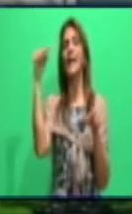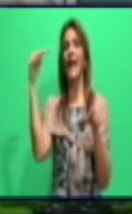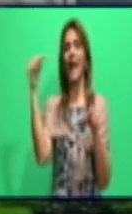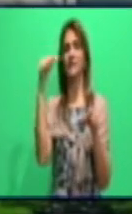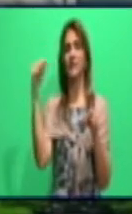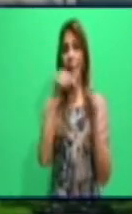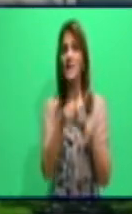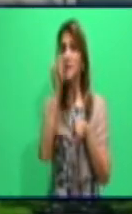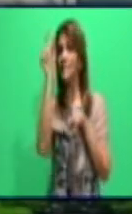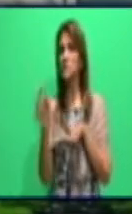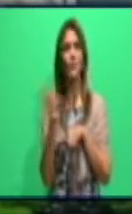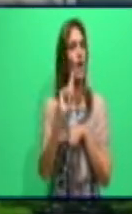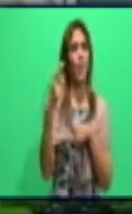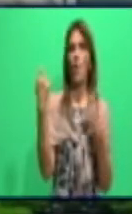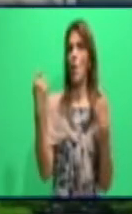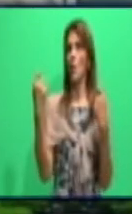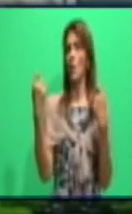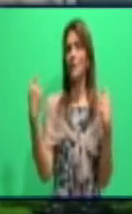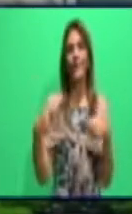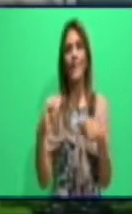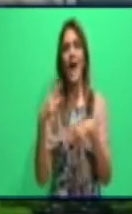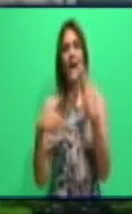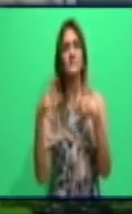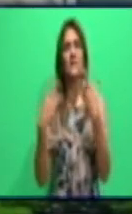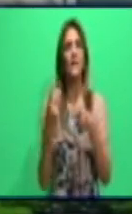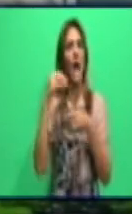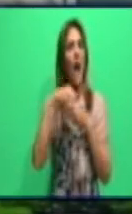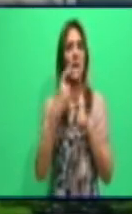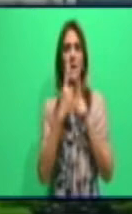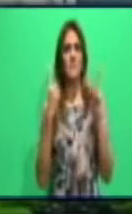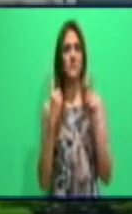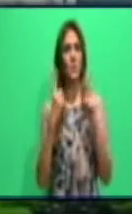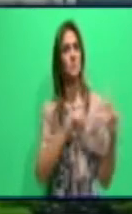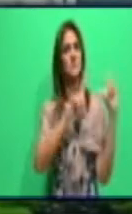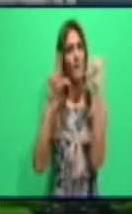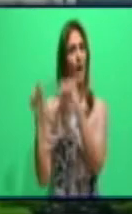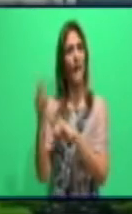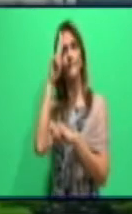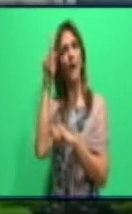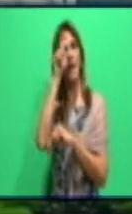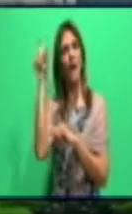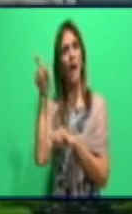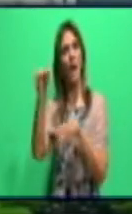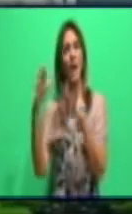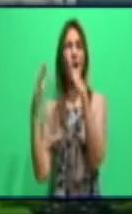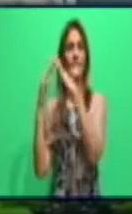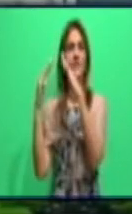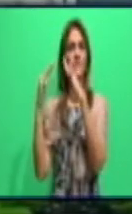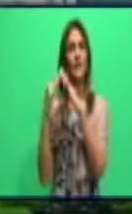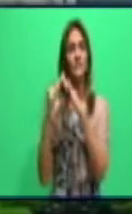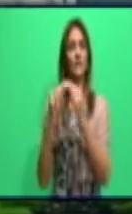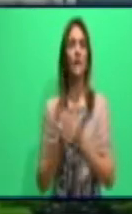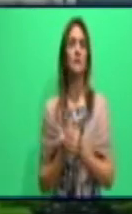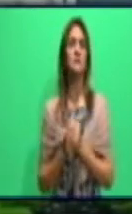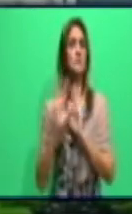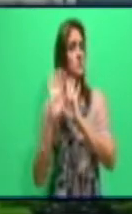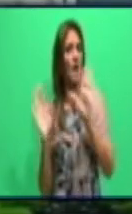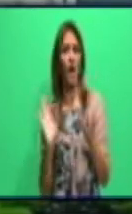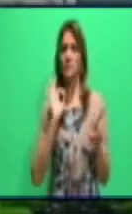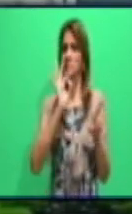se incorpora a su vivienda con el egreso del centro de aislamiento y se incorpora a